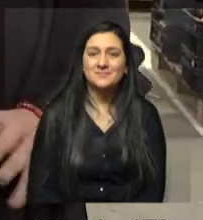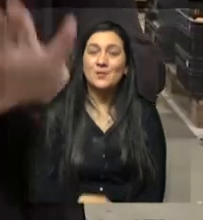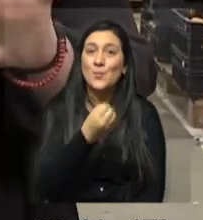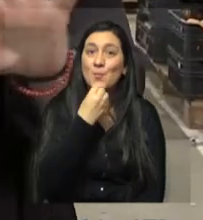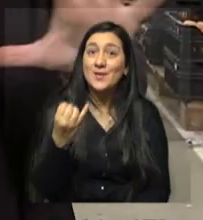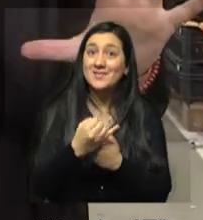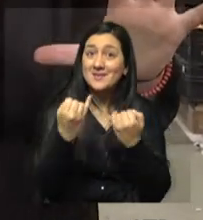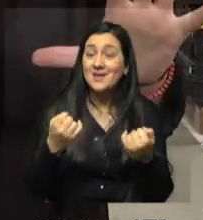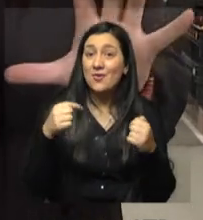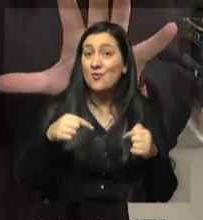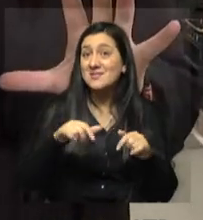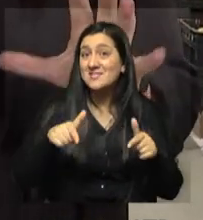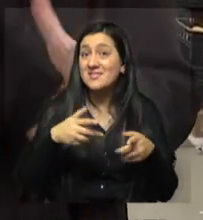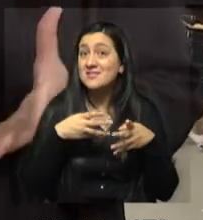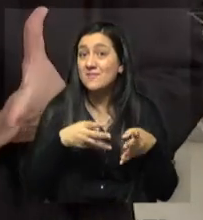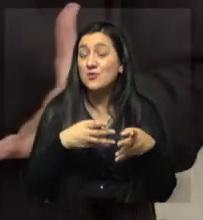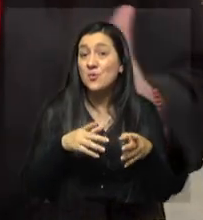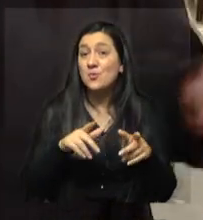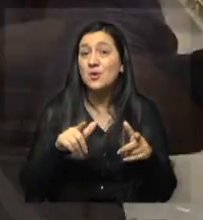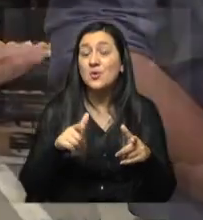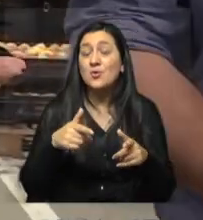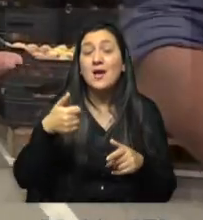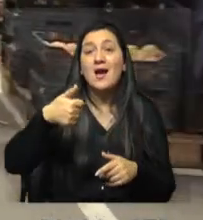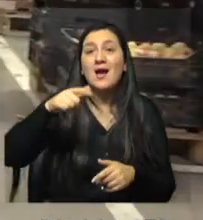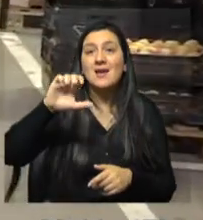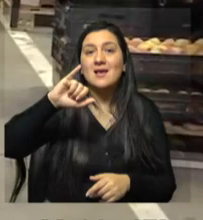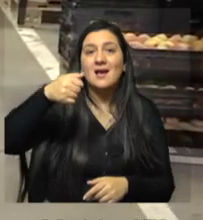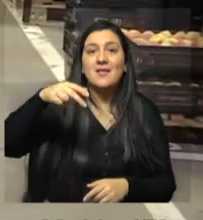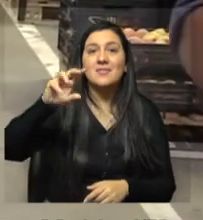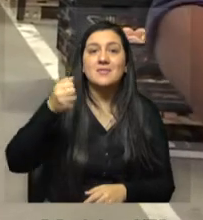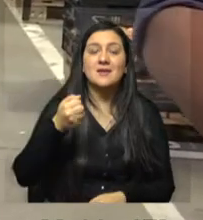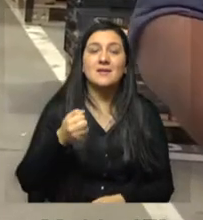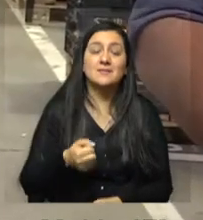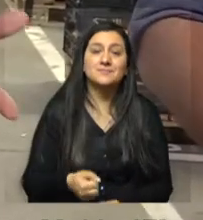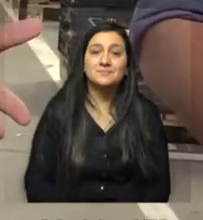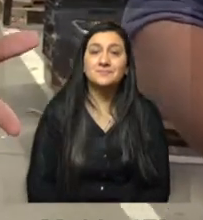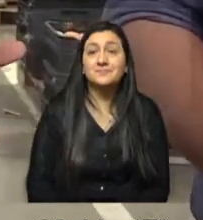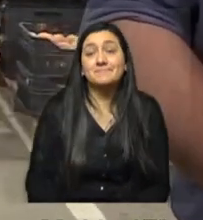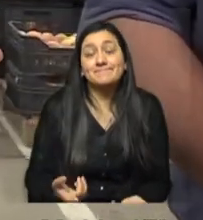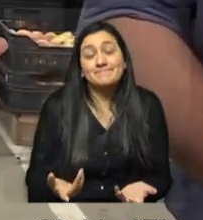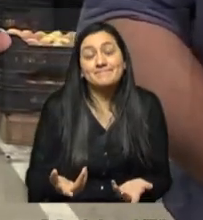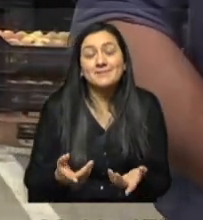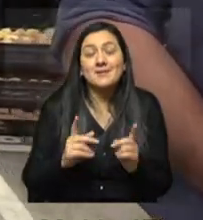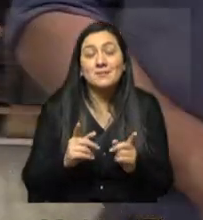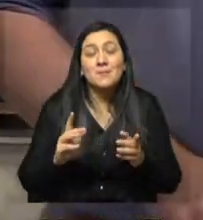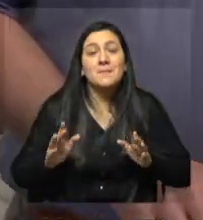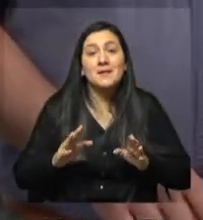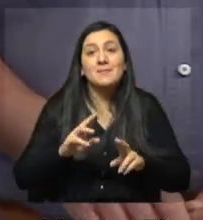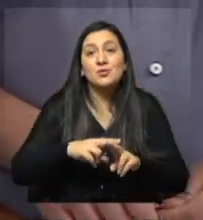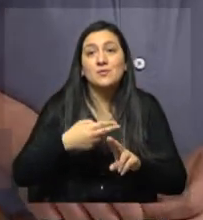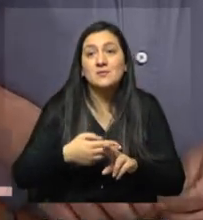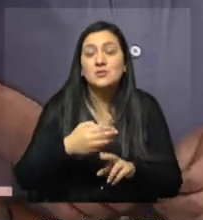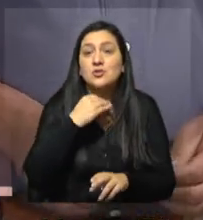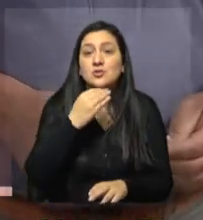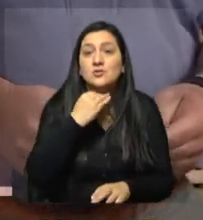Buen día, Josema. Hoy sin desafíos porque no nos encontramos con Alejandra, estamos con Diego, pero bueno, no te tengo el desafío, te tendré que preparar para otra vez. No sé tampoco